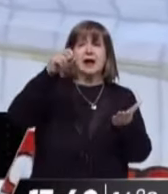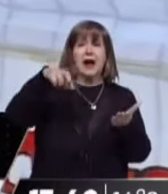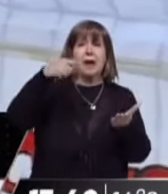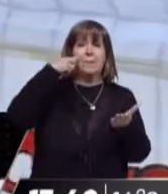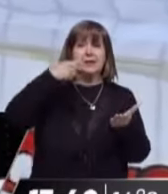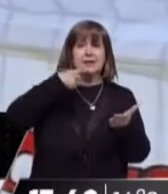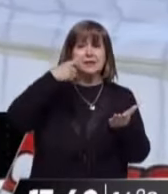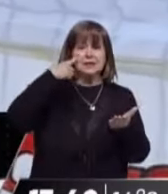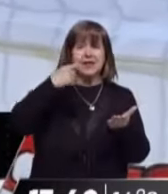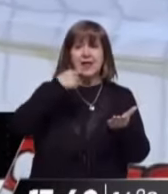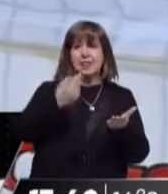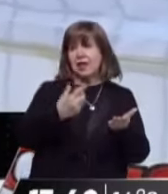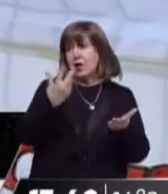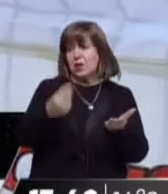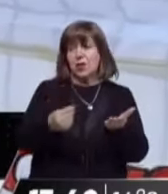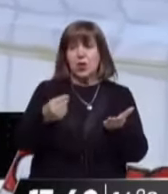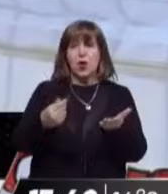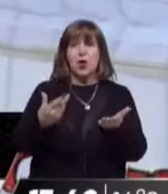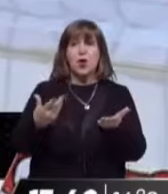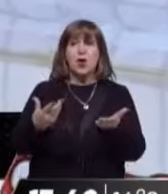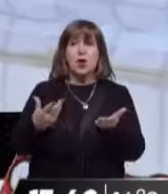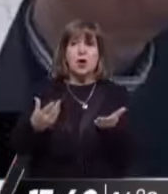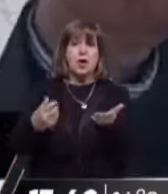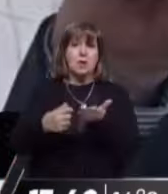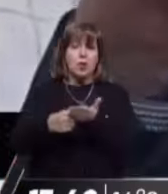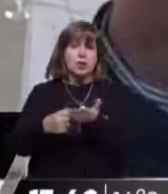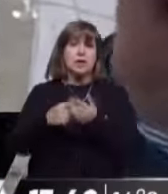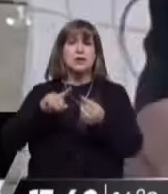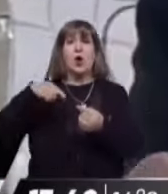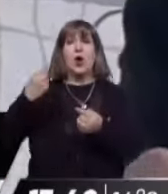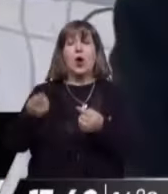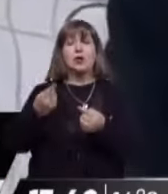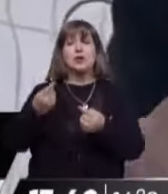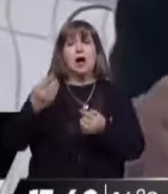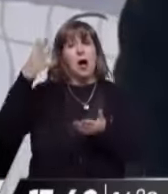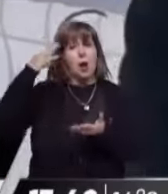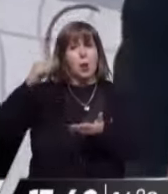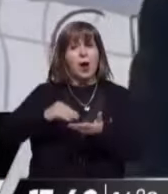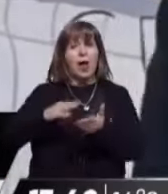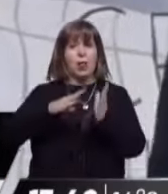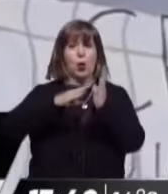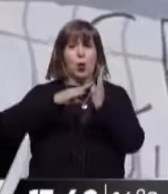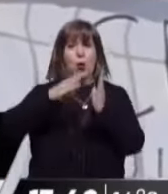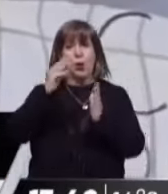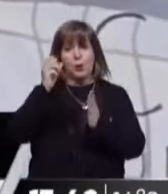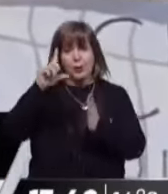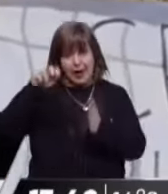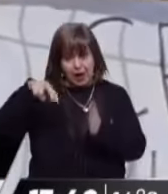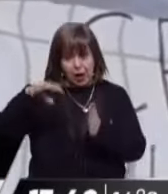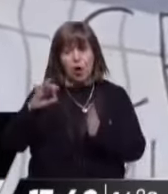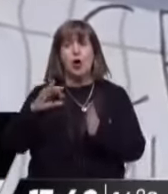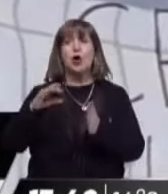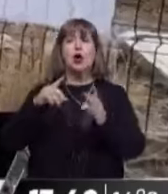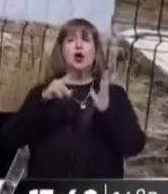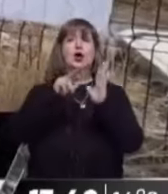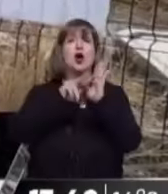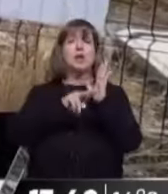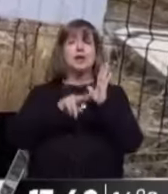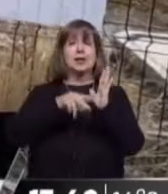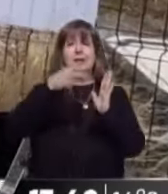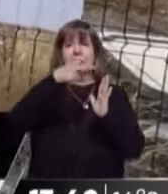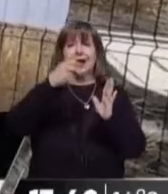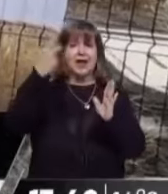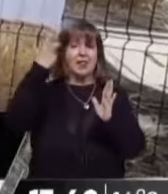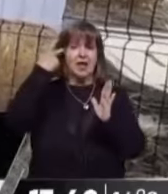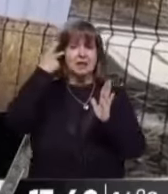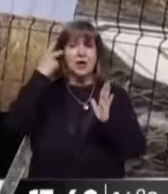una imputación, que lo hacía bajo una obligatoriedad. El doctor Blanco, para él era una informativa, la llamada 318, pero la fiscal en jefe dijo